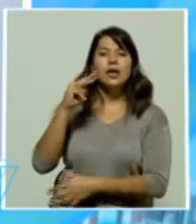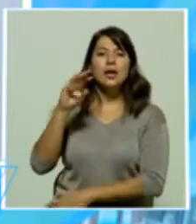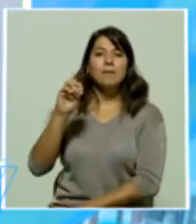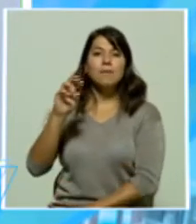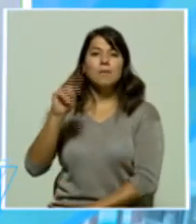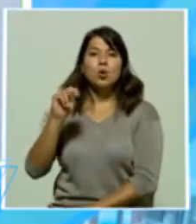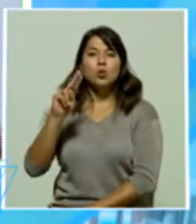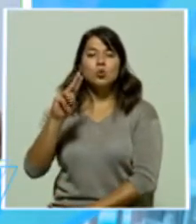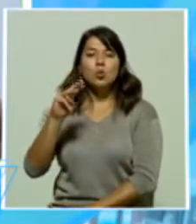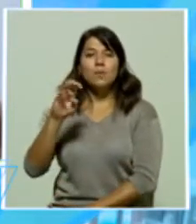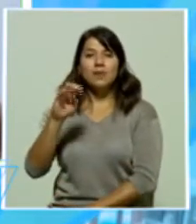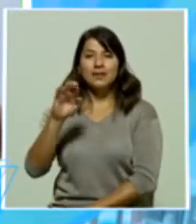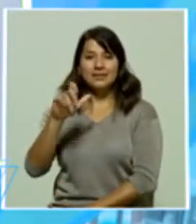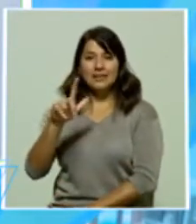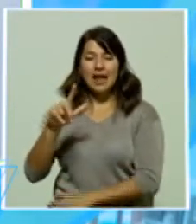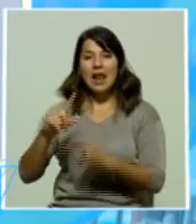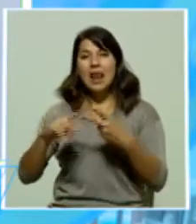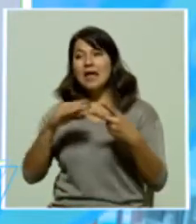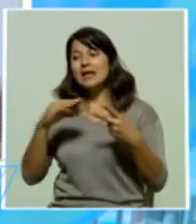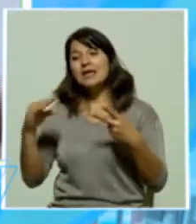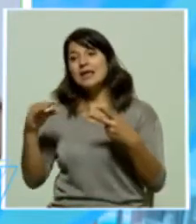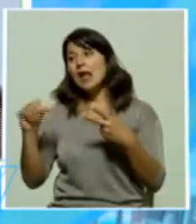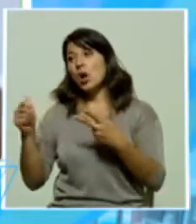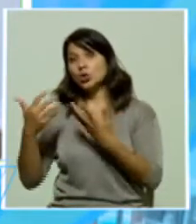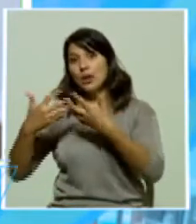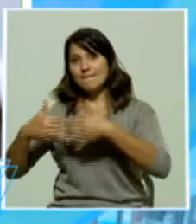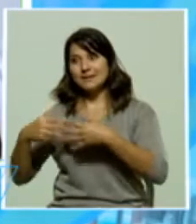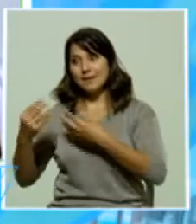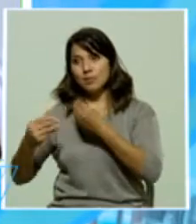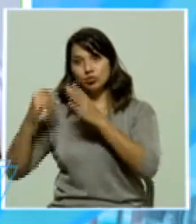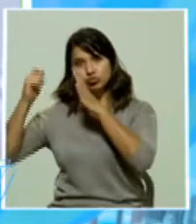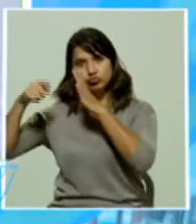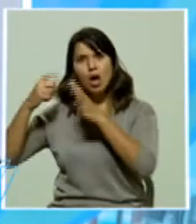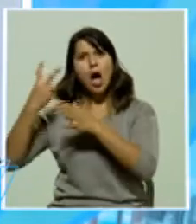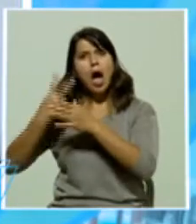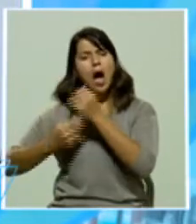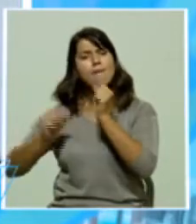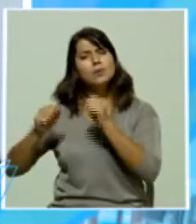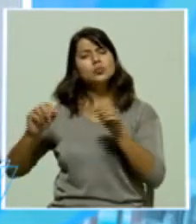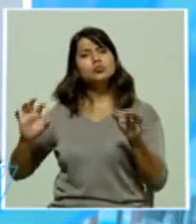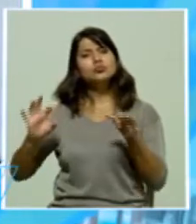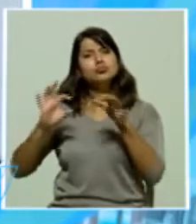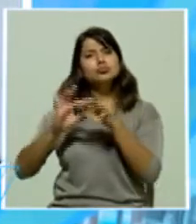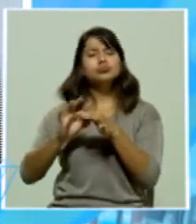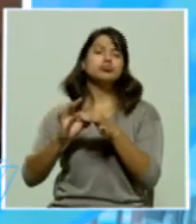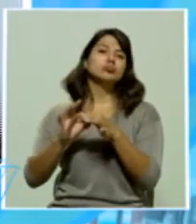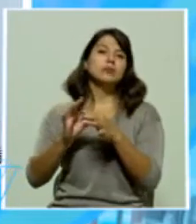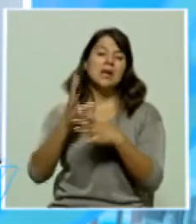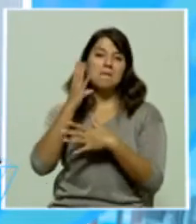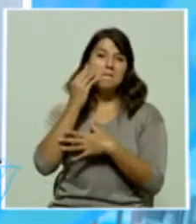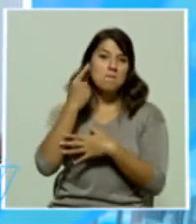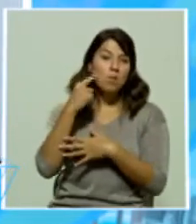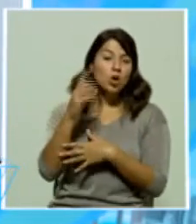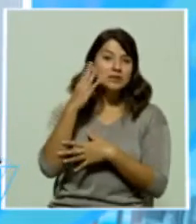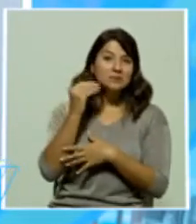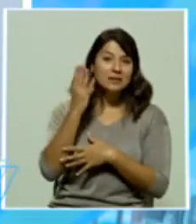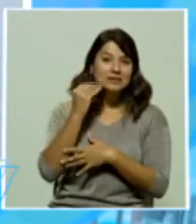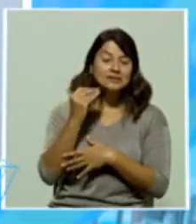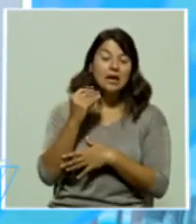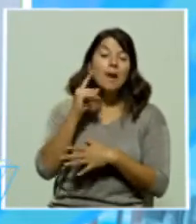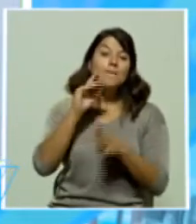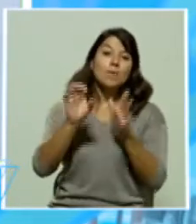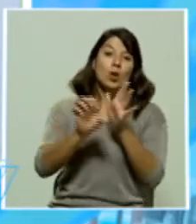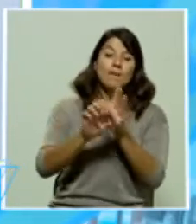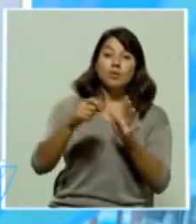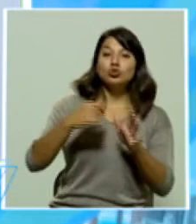y LME Contenidos pueden nutrirse juntos de la experiencia en ambos. Es decir, hay cosas que yo aprendí